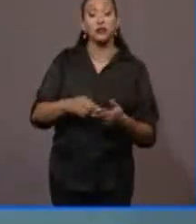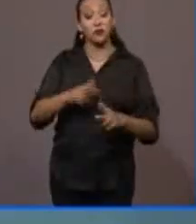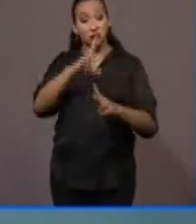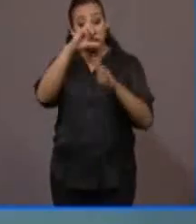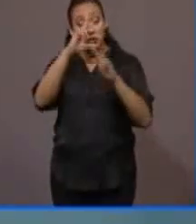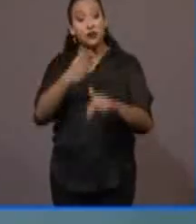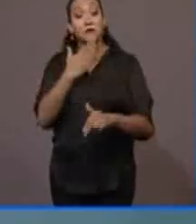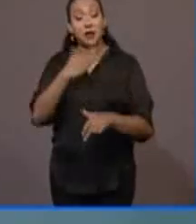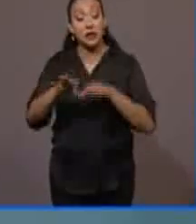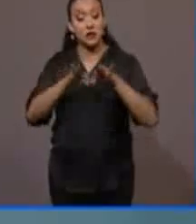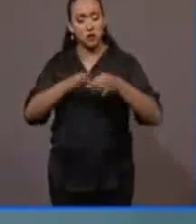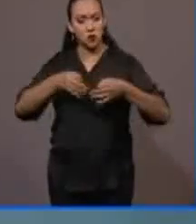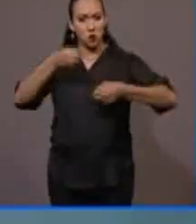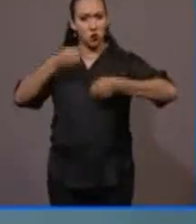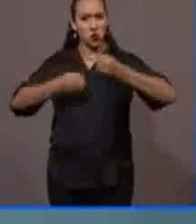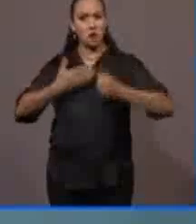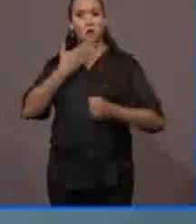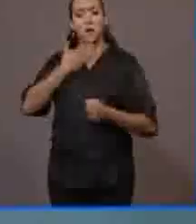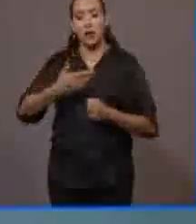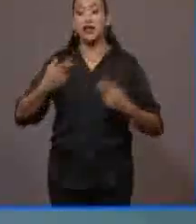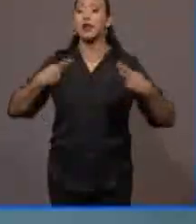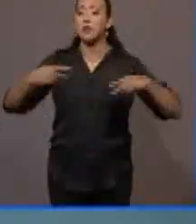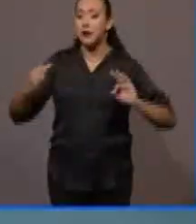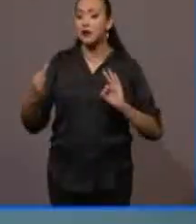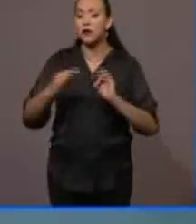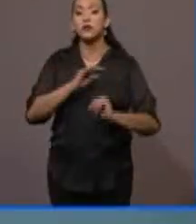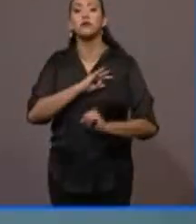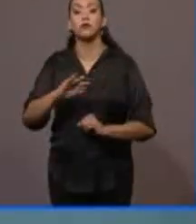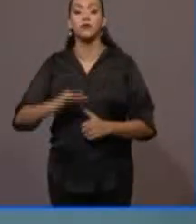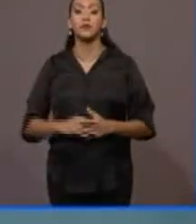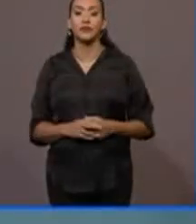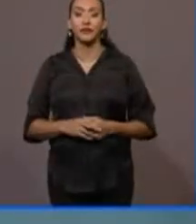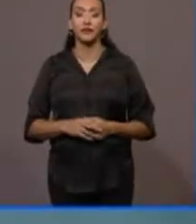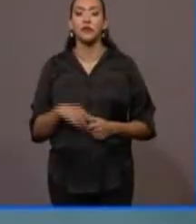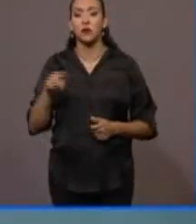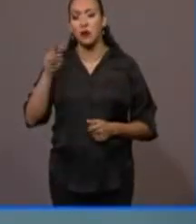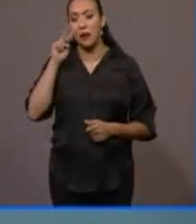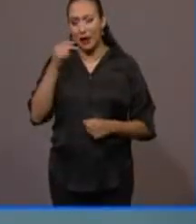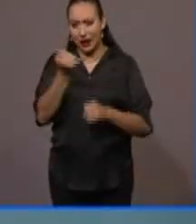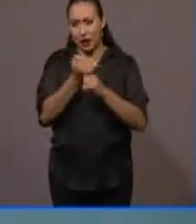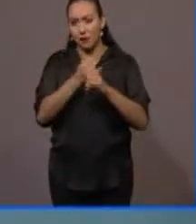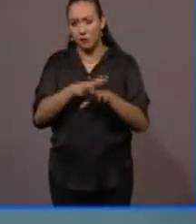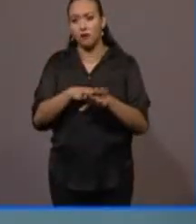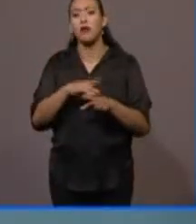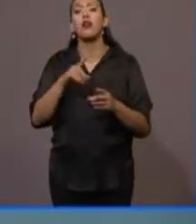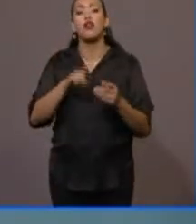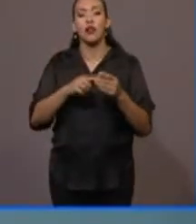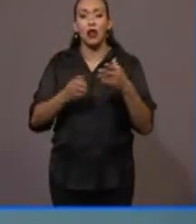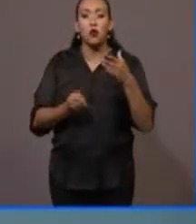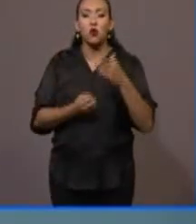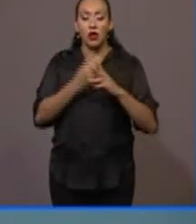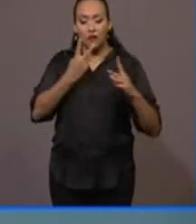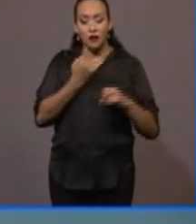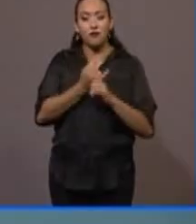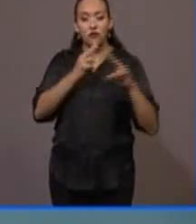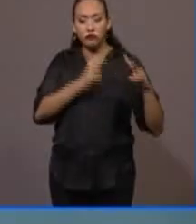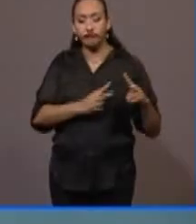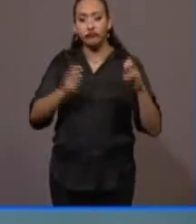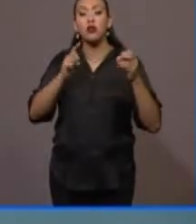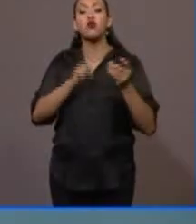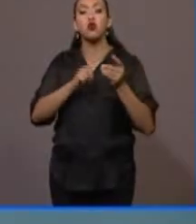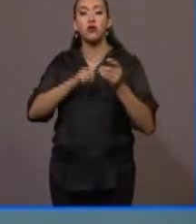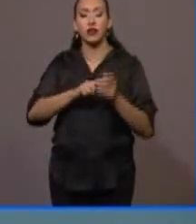honorabilidad y compromiso con una justicia cercana a la gente. Puede consultar la información que se actualizará constantemente, según se